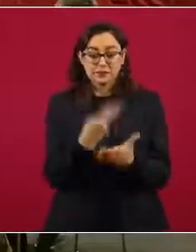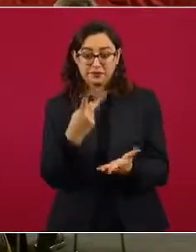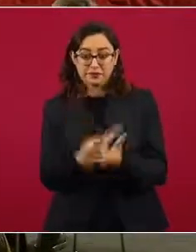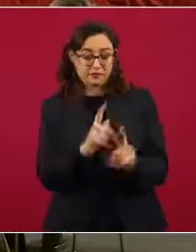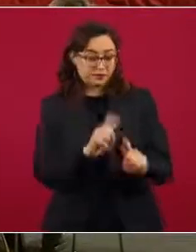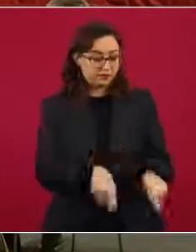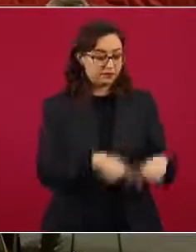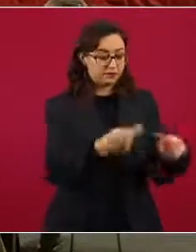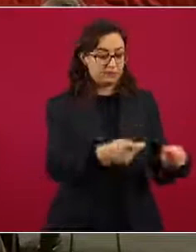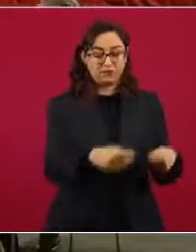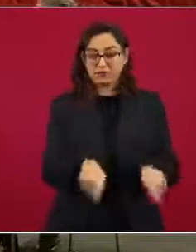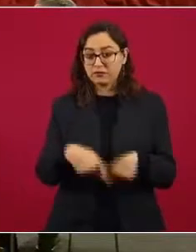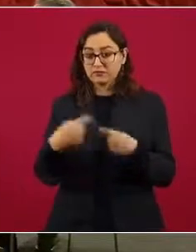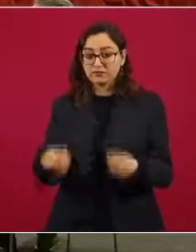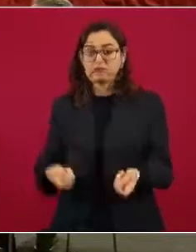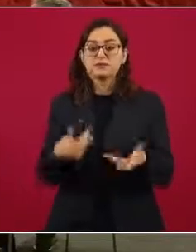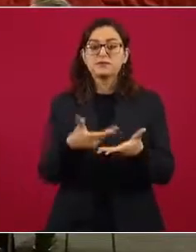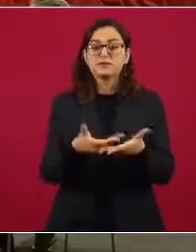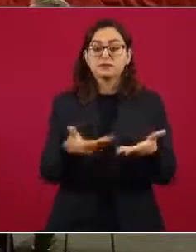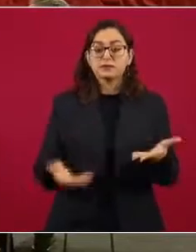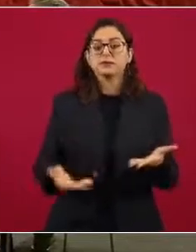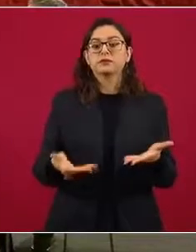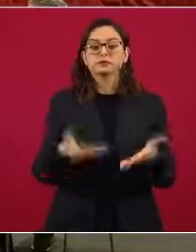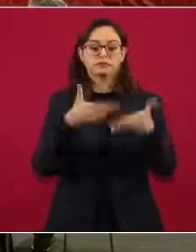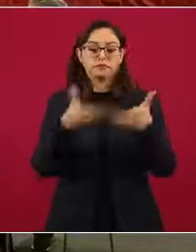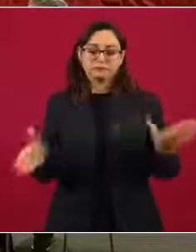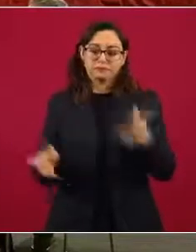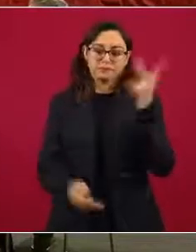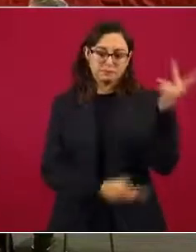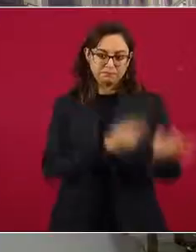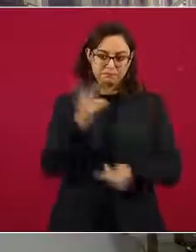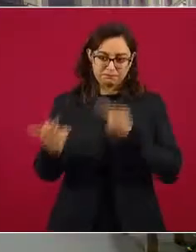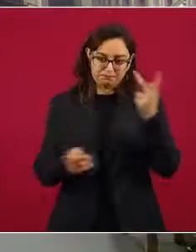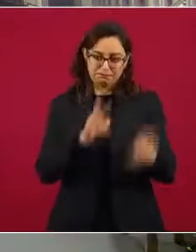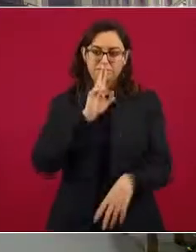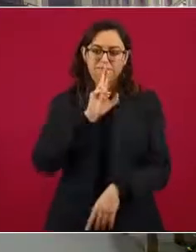y abrimos para preguntas y respuestas.